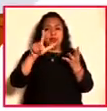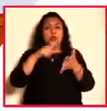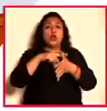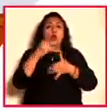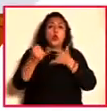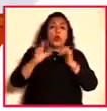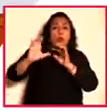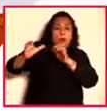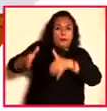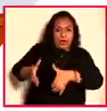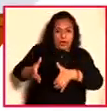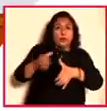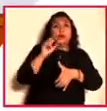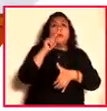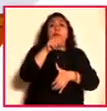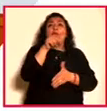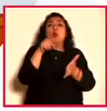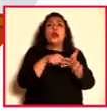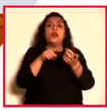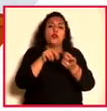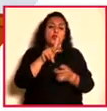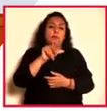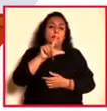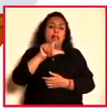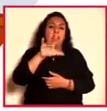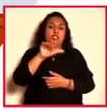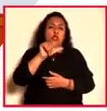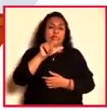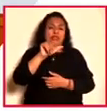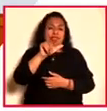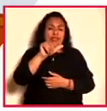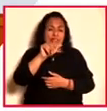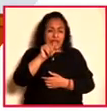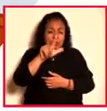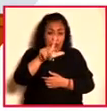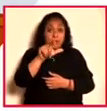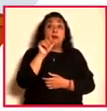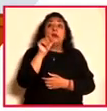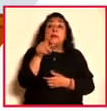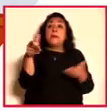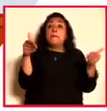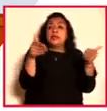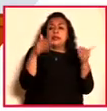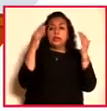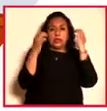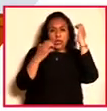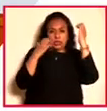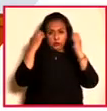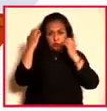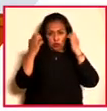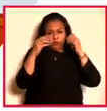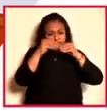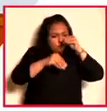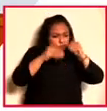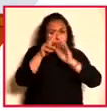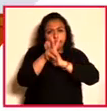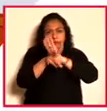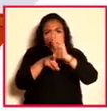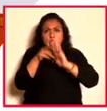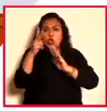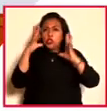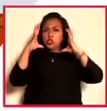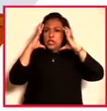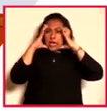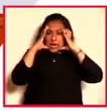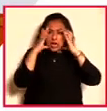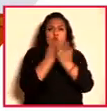y restos del Palacio de Axayacatl. Además, se presenta una exposición con maquetas, videos y dos cráneos de restos